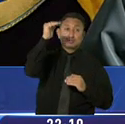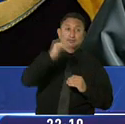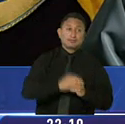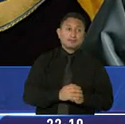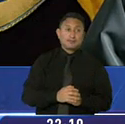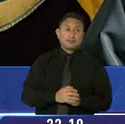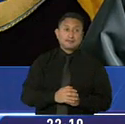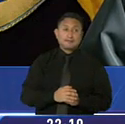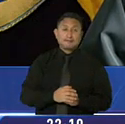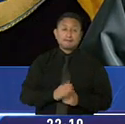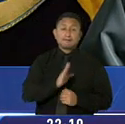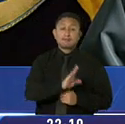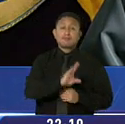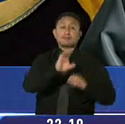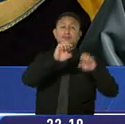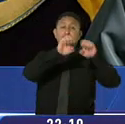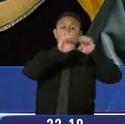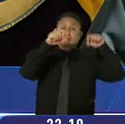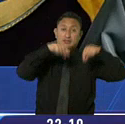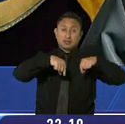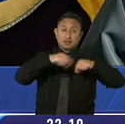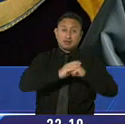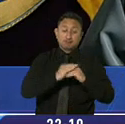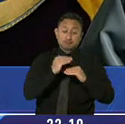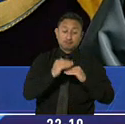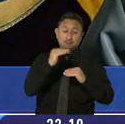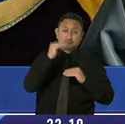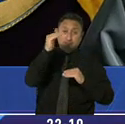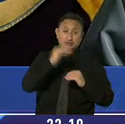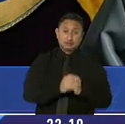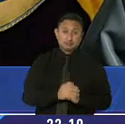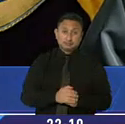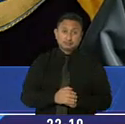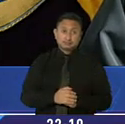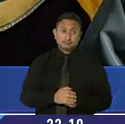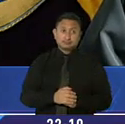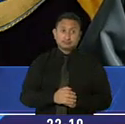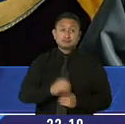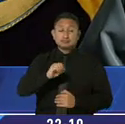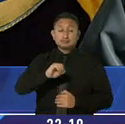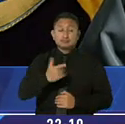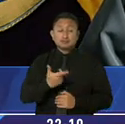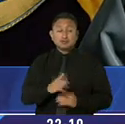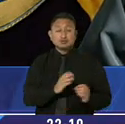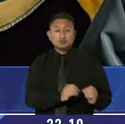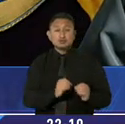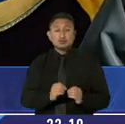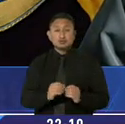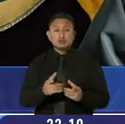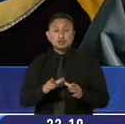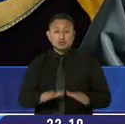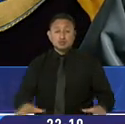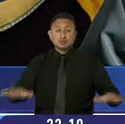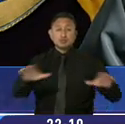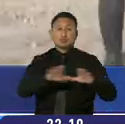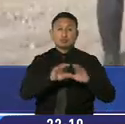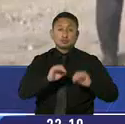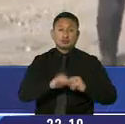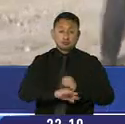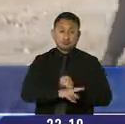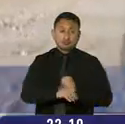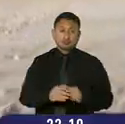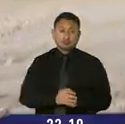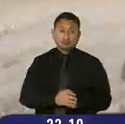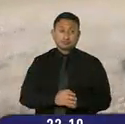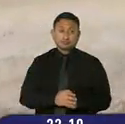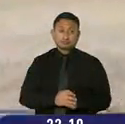estructural de una organización delictual se organizan dentro de su territorio para delinquir. Mientras agentes del